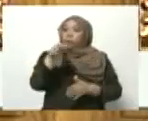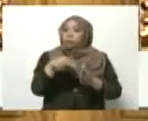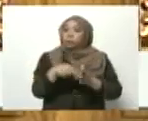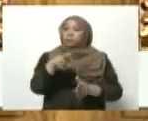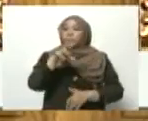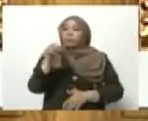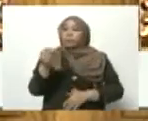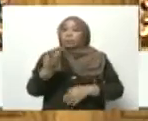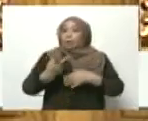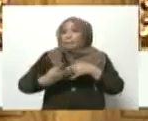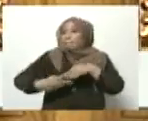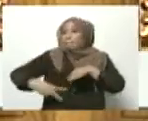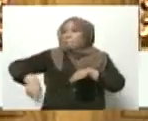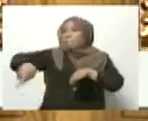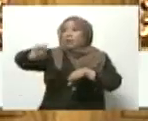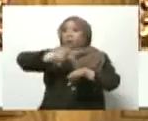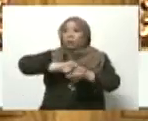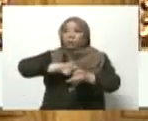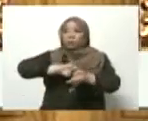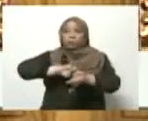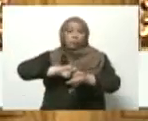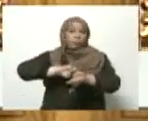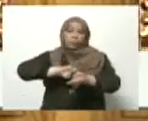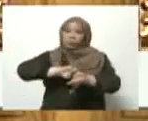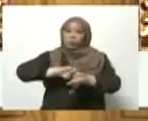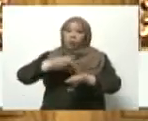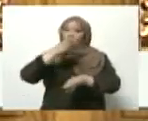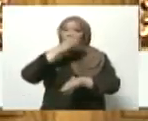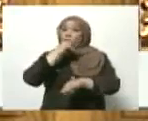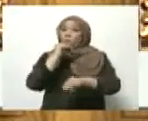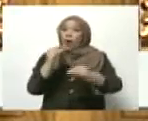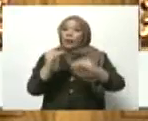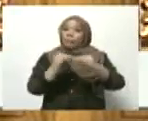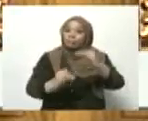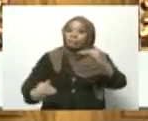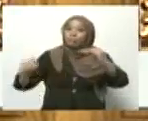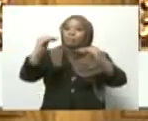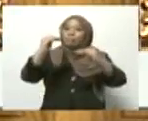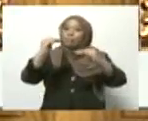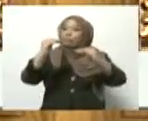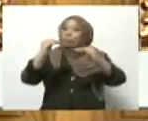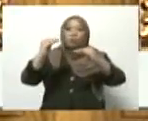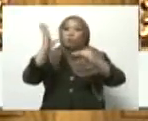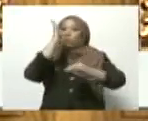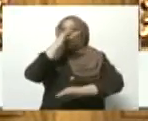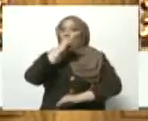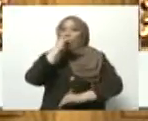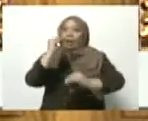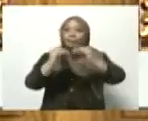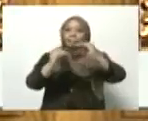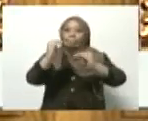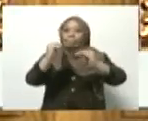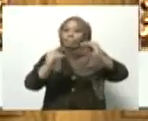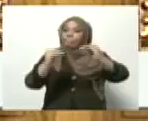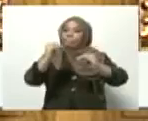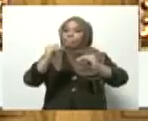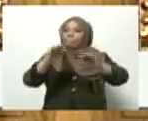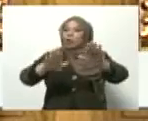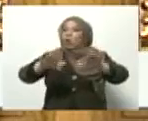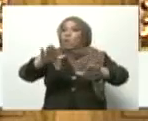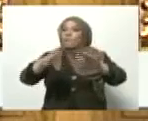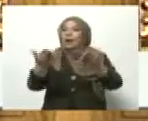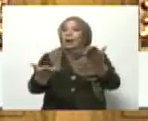incomparablemente peor. Por eso digo, no hay comparación, yo diría, desde la guerra de independencia a una situación tan grave como